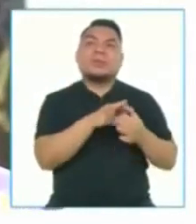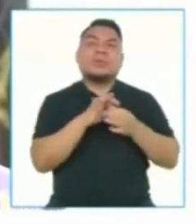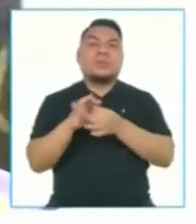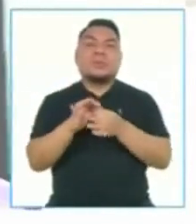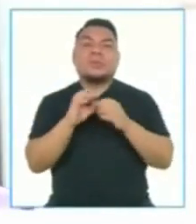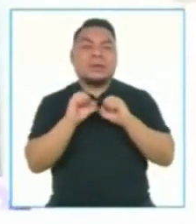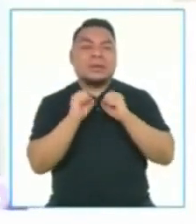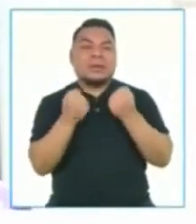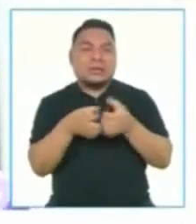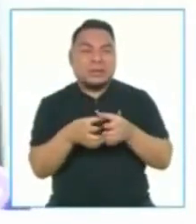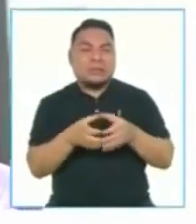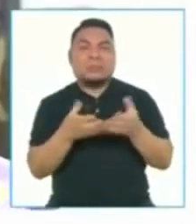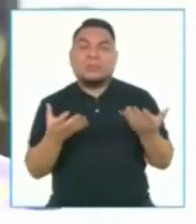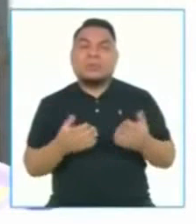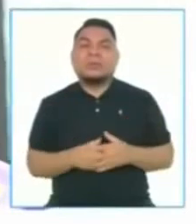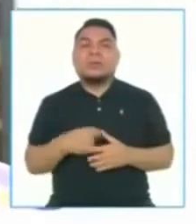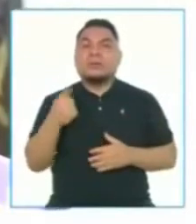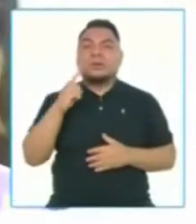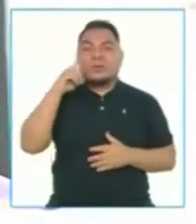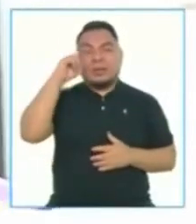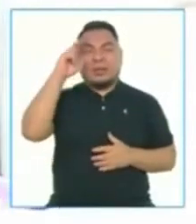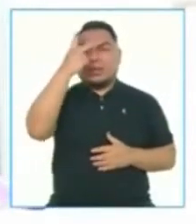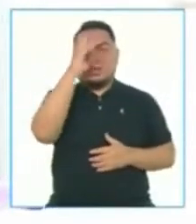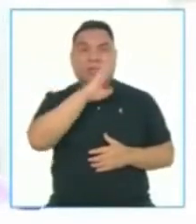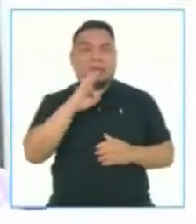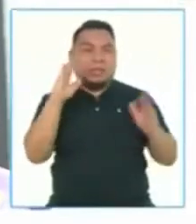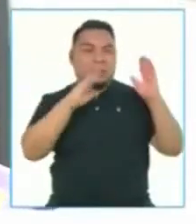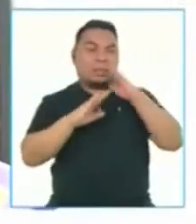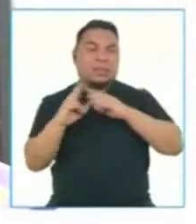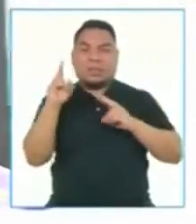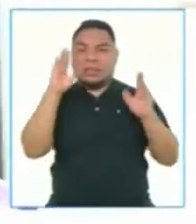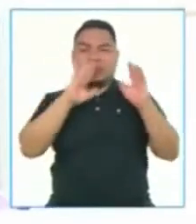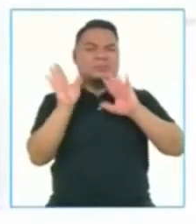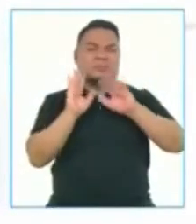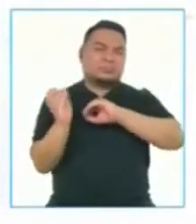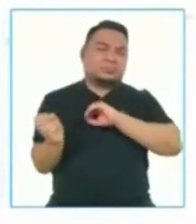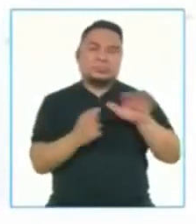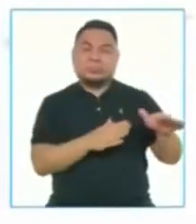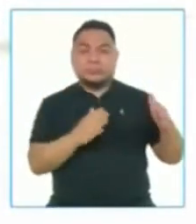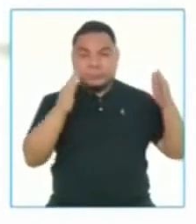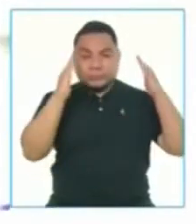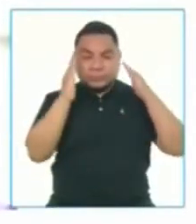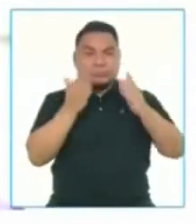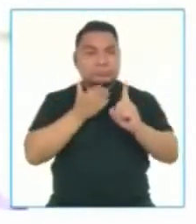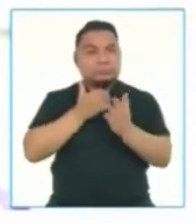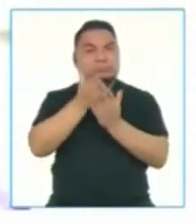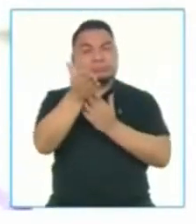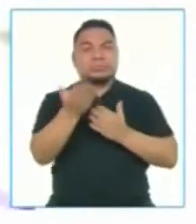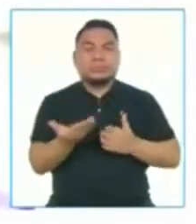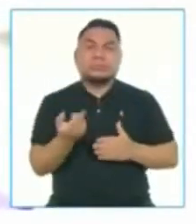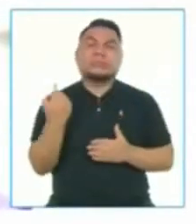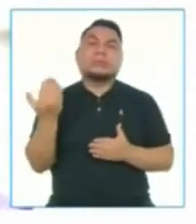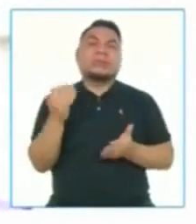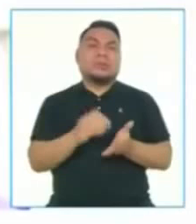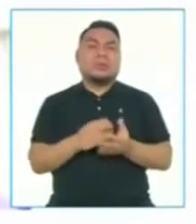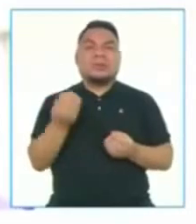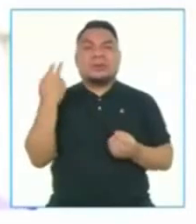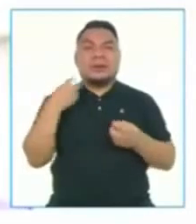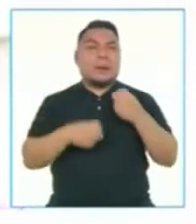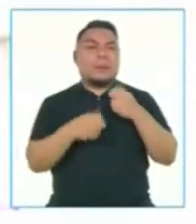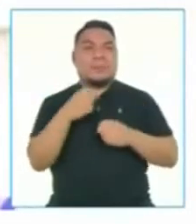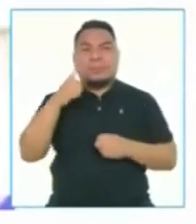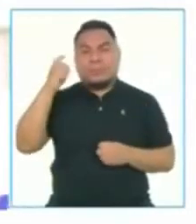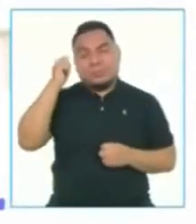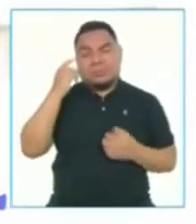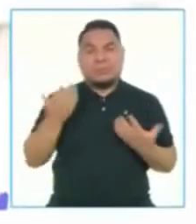en equipos, sin mayores distracciones, ¿no? Que no nos vuelva a direccionar a una nueva crisis